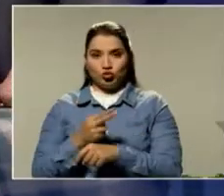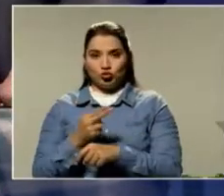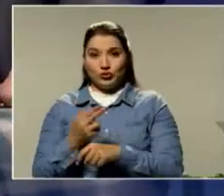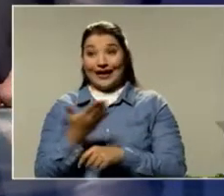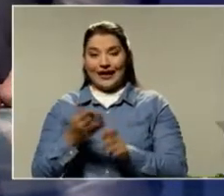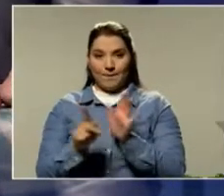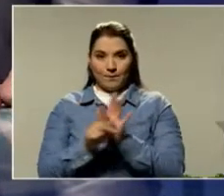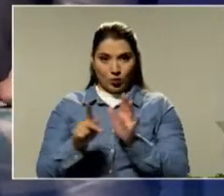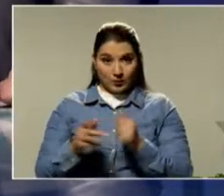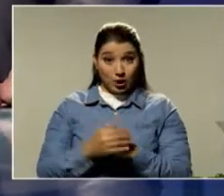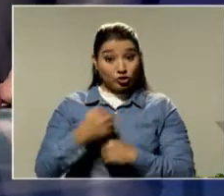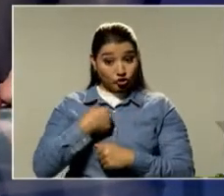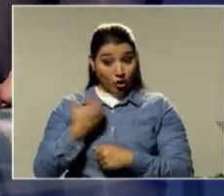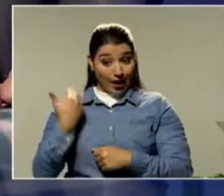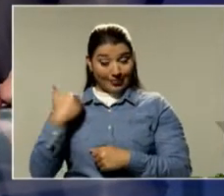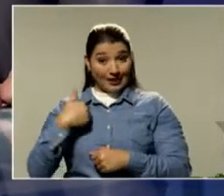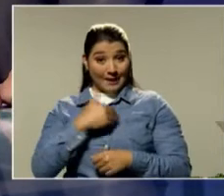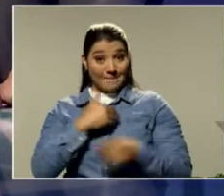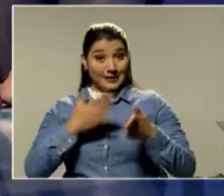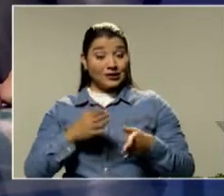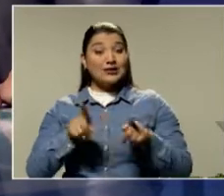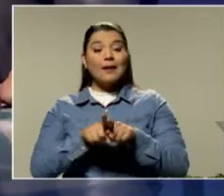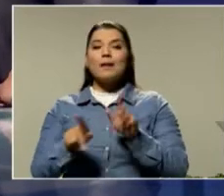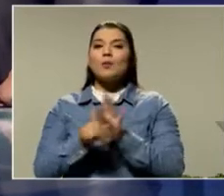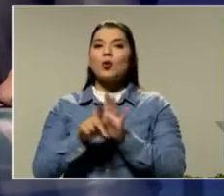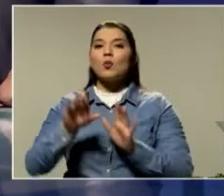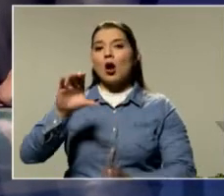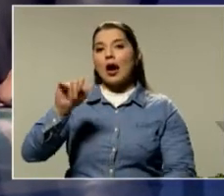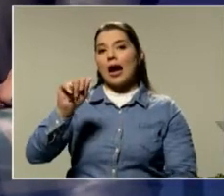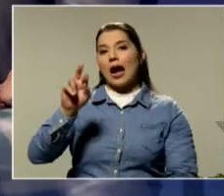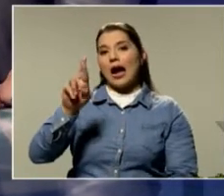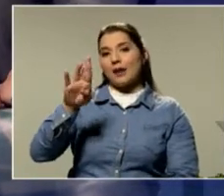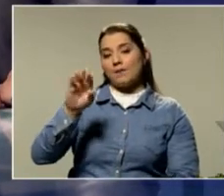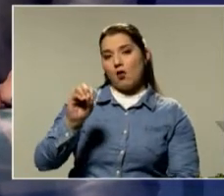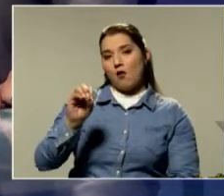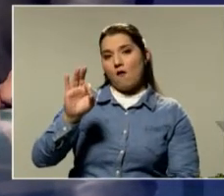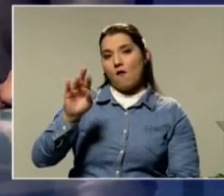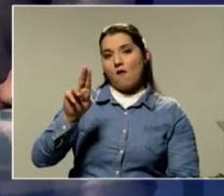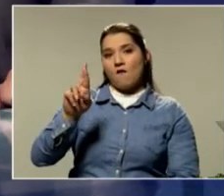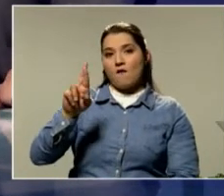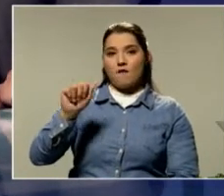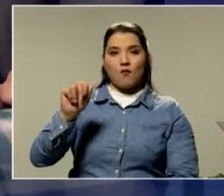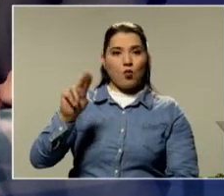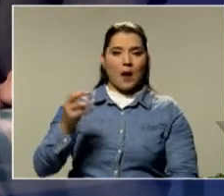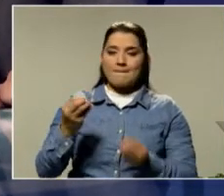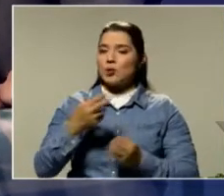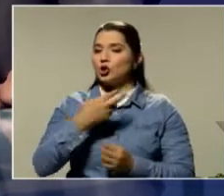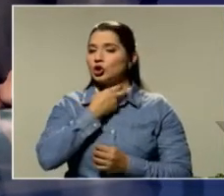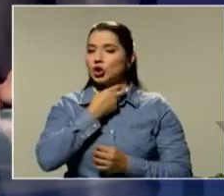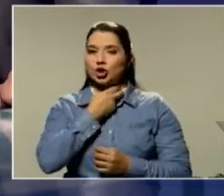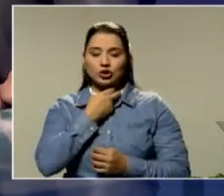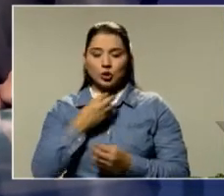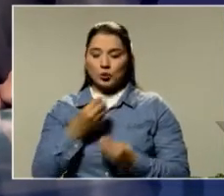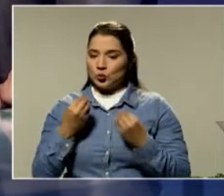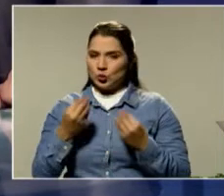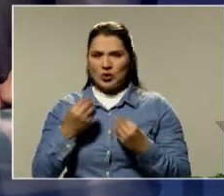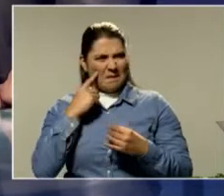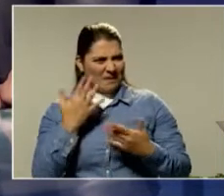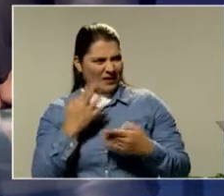prohibí también el carbofurán, un nematicida altamente tóxico, lo prohibí por su alta toxicidad. ¿Para qué se